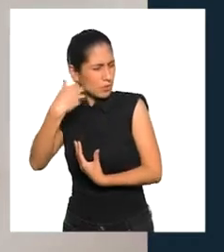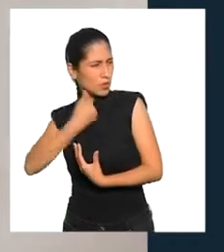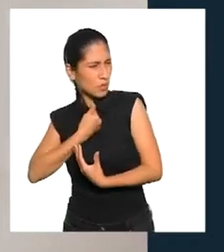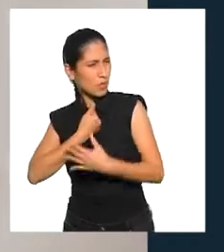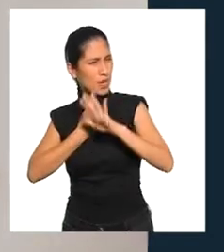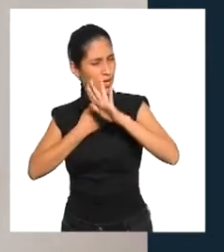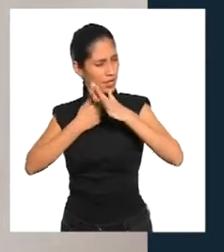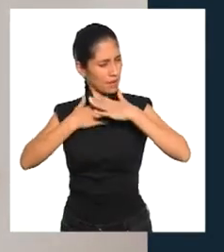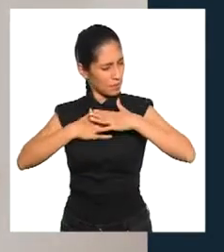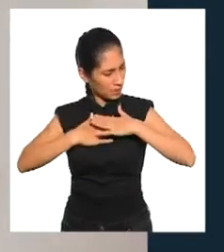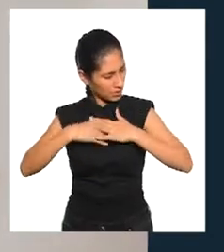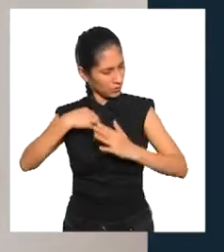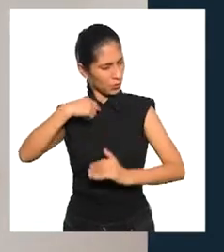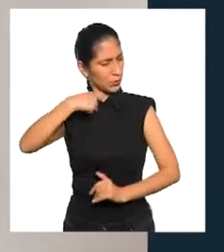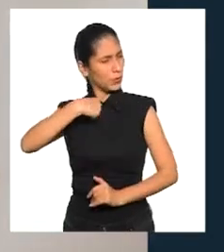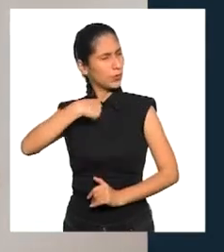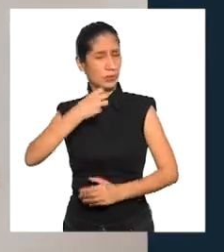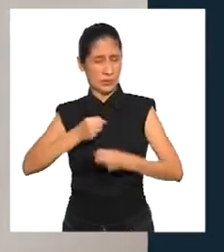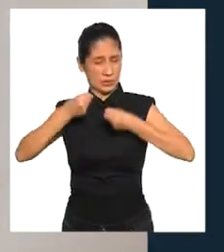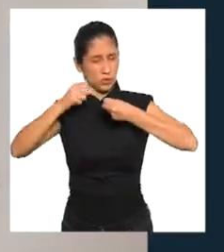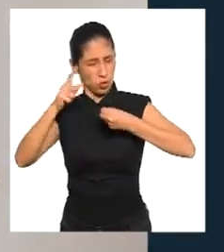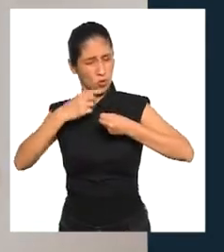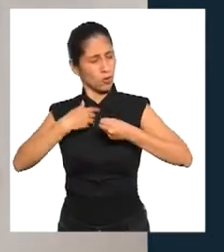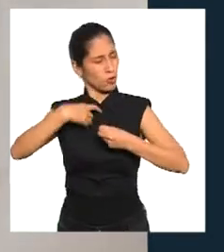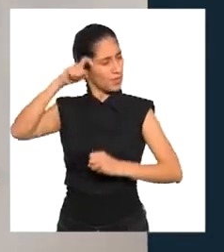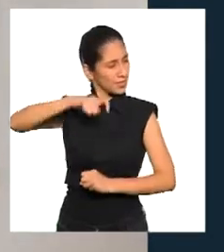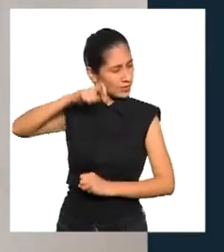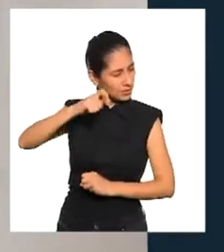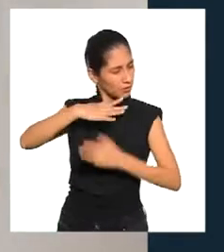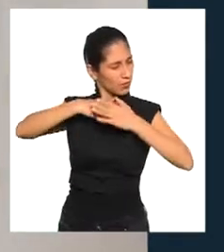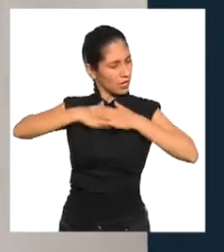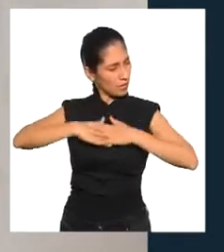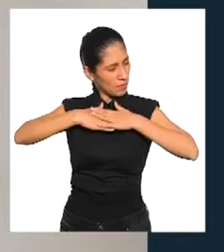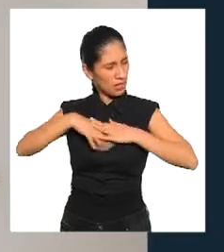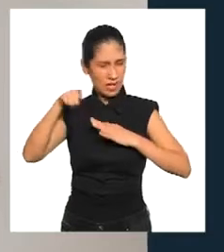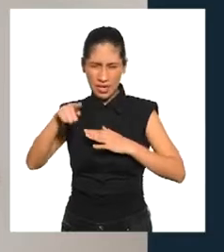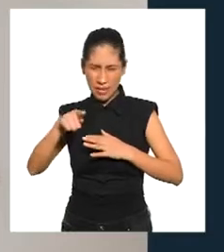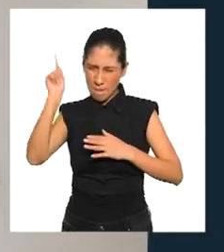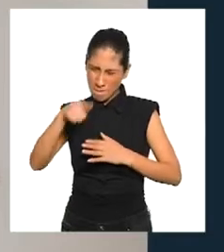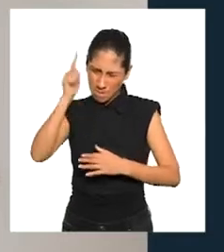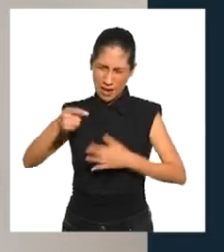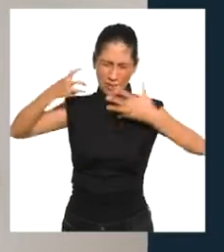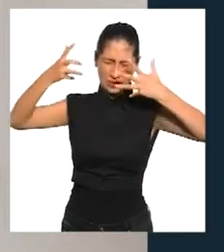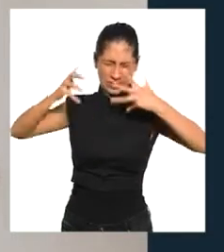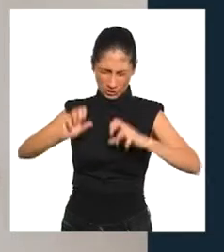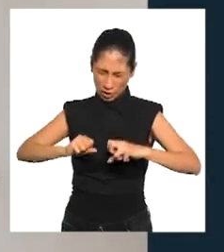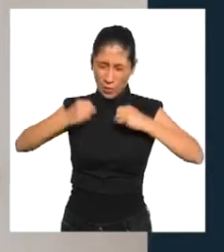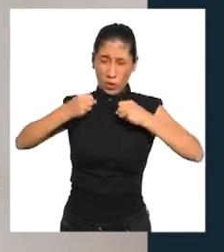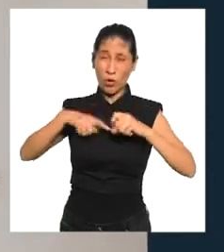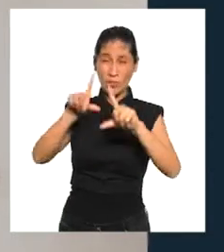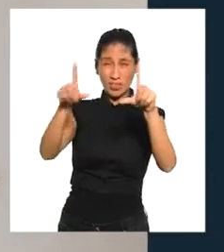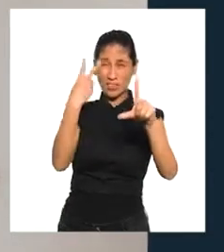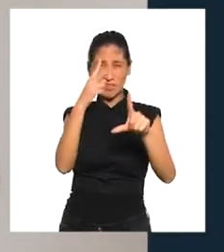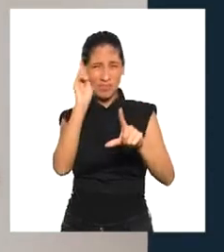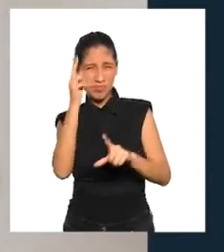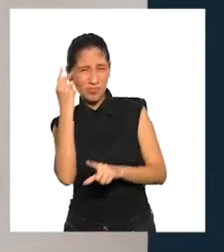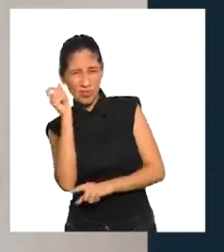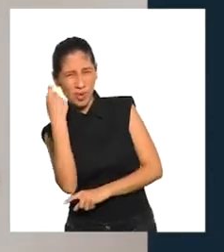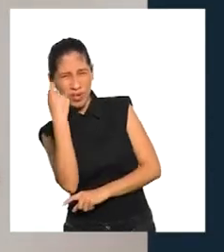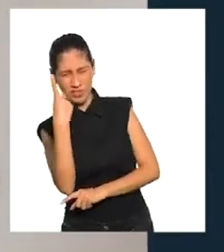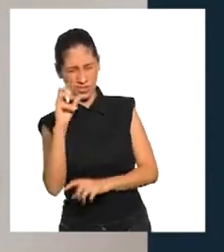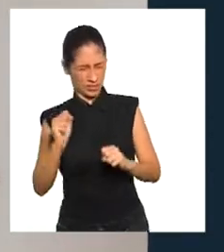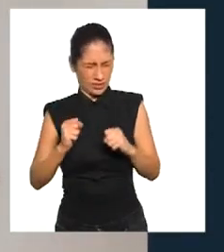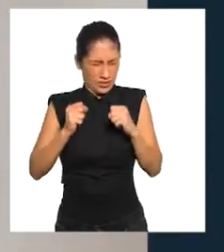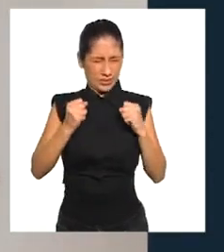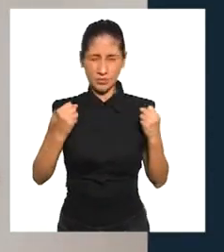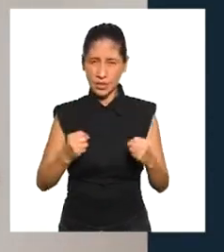A ver, necesito estar calmado, me da mucha cólera que no entienda de repente a esta clase o este profesor